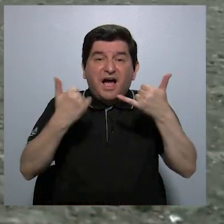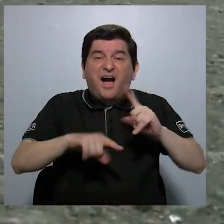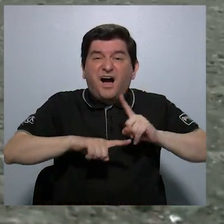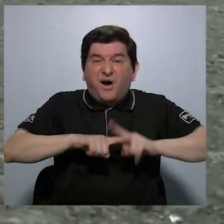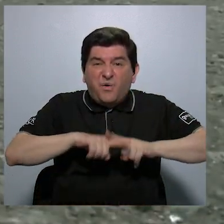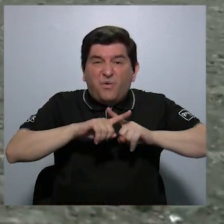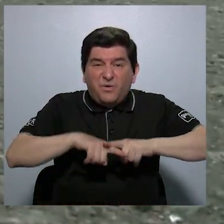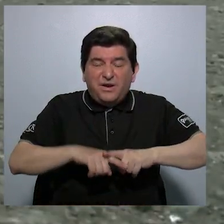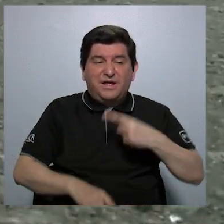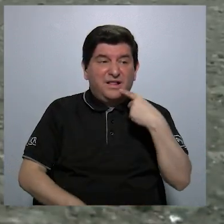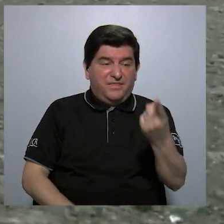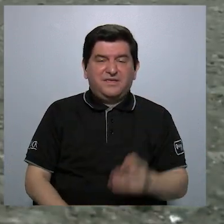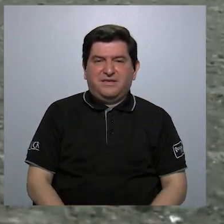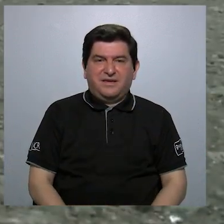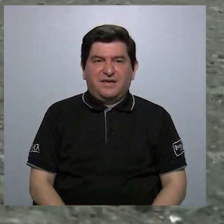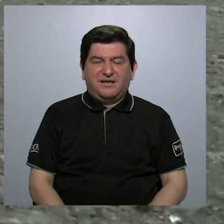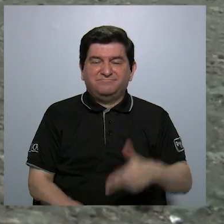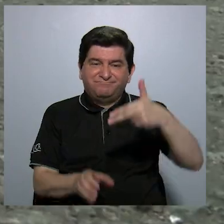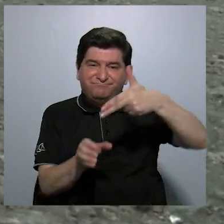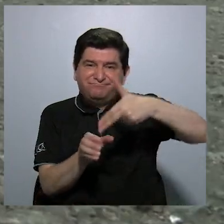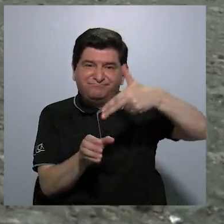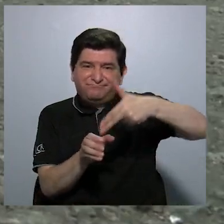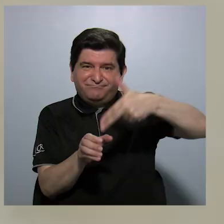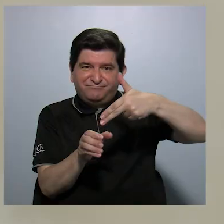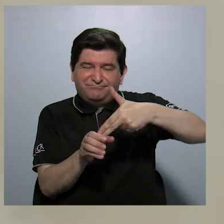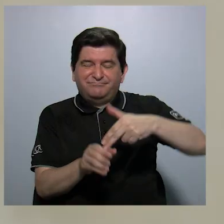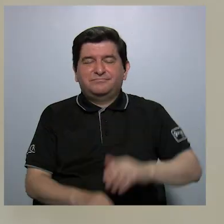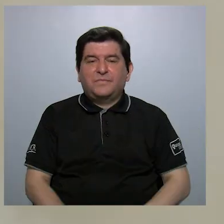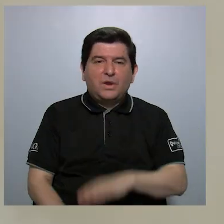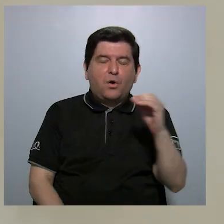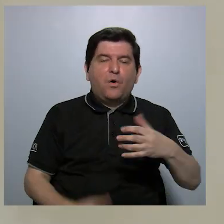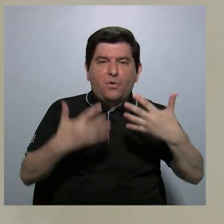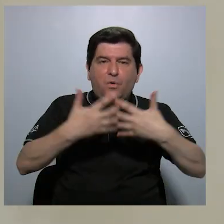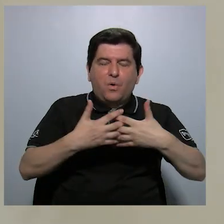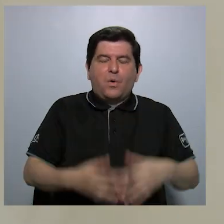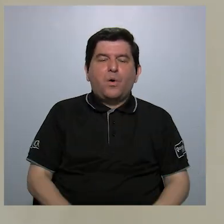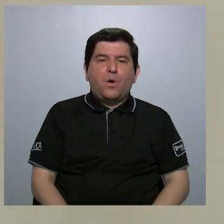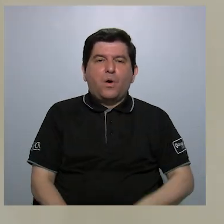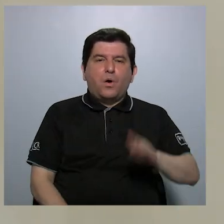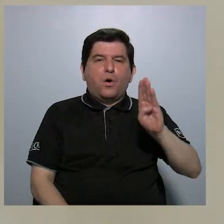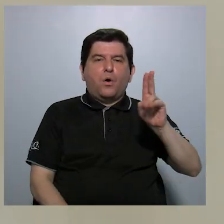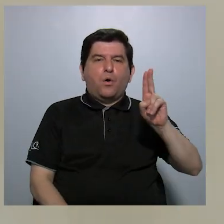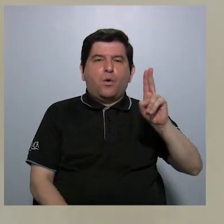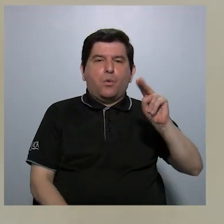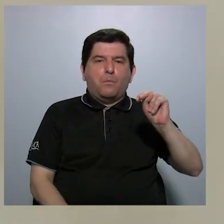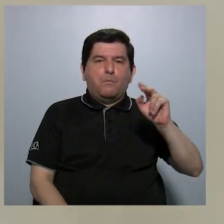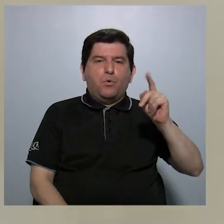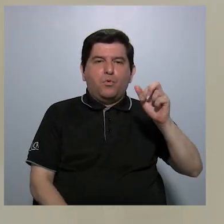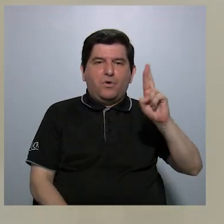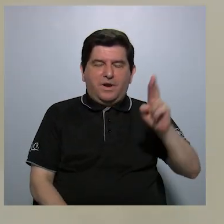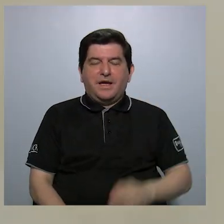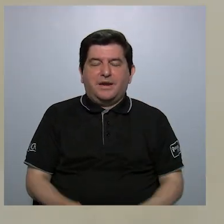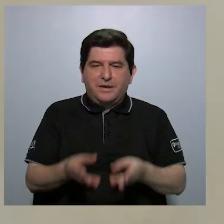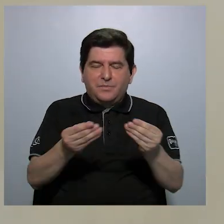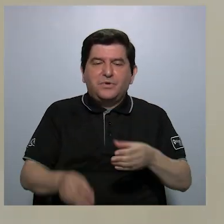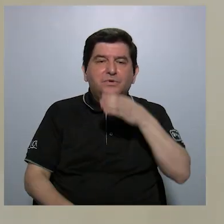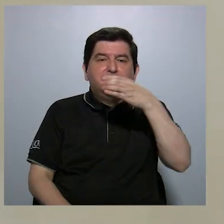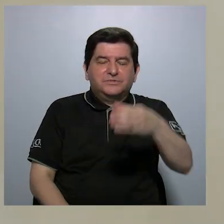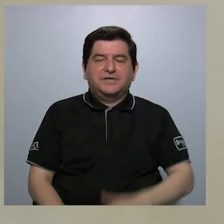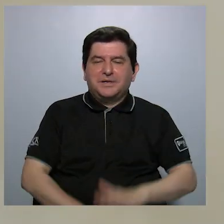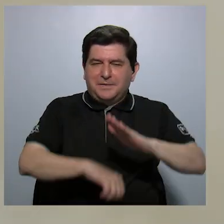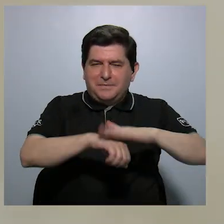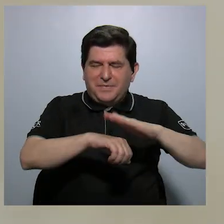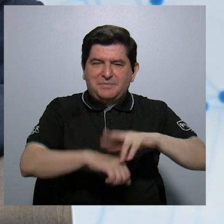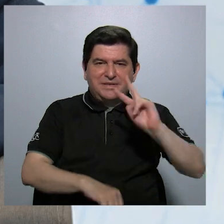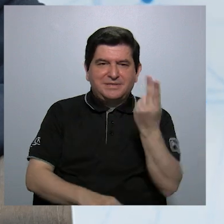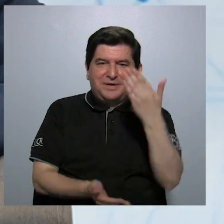ahorita se depende, como dije anteriormente, de la parte fósil, y en algunas industrias dependen del búnker para calderas para generar calor.